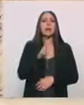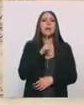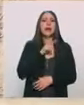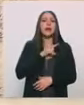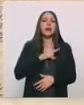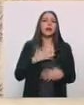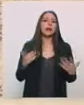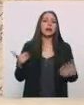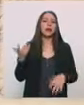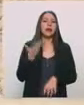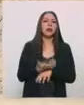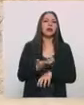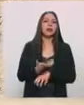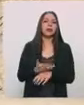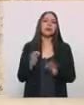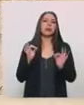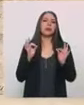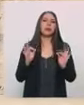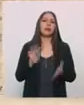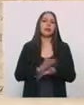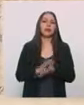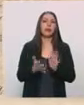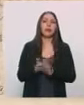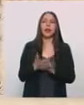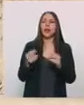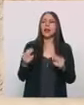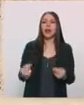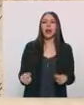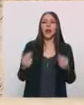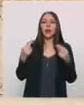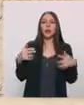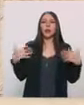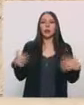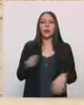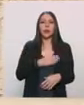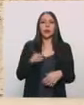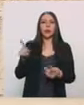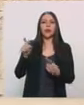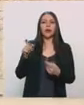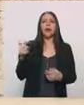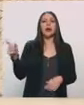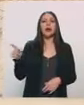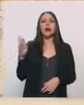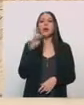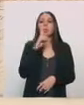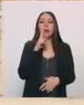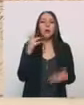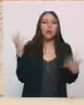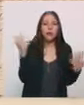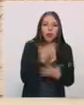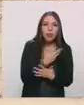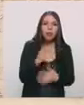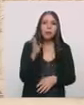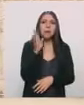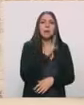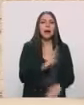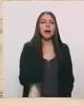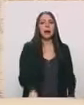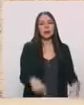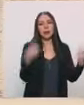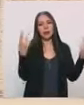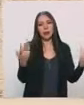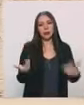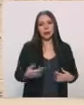para Estados Unidos y una mala venta para el Imperio ruso. Oye, ¿qué habrá dicho el zar? De haberse enterado Pues, que había oro y